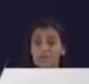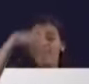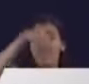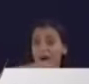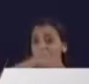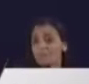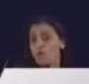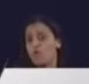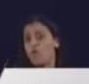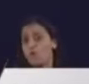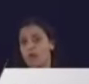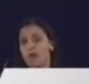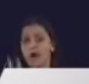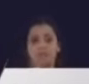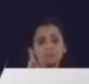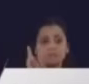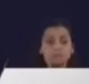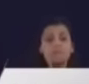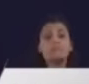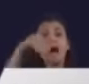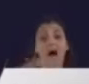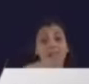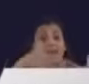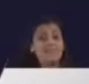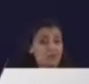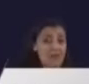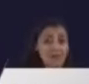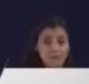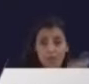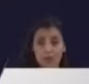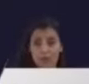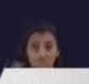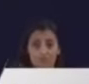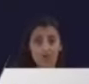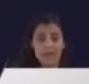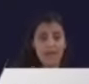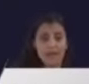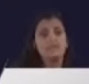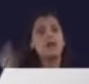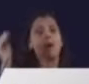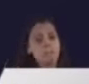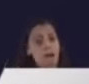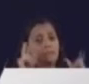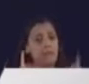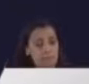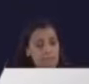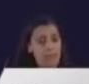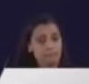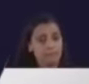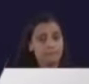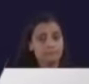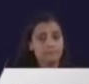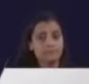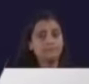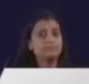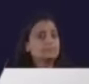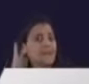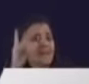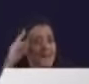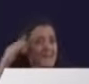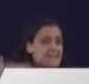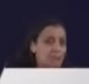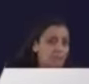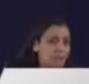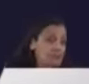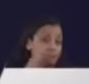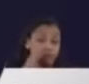que son de todos los argentinos y que además revisten el carácter de un respeto mayor, por